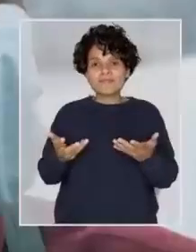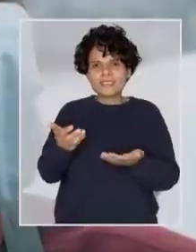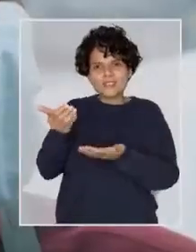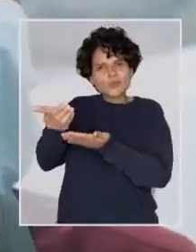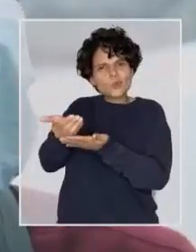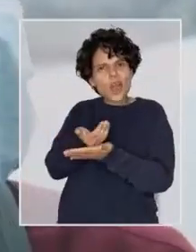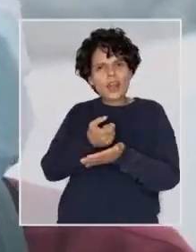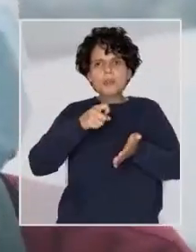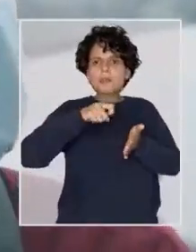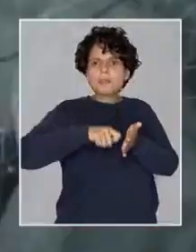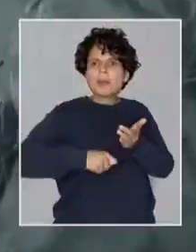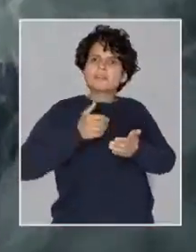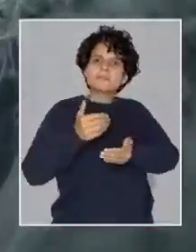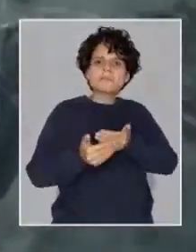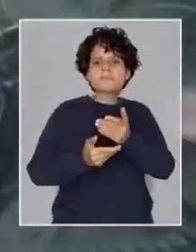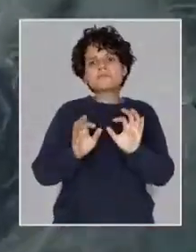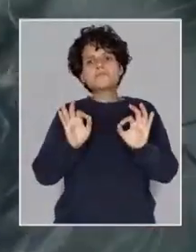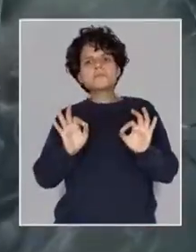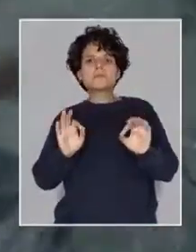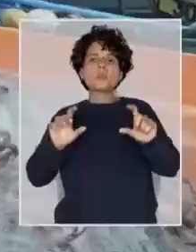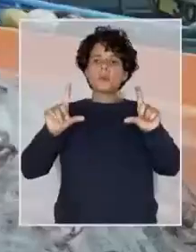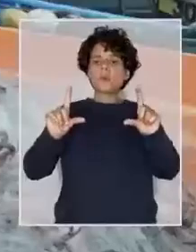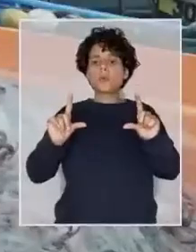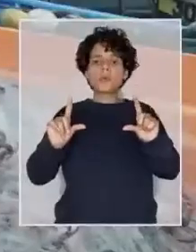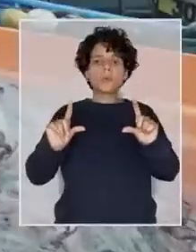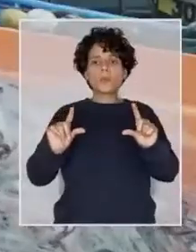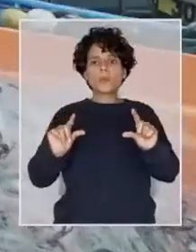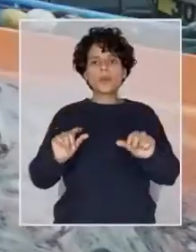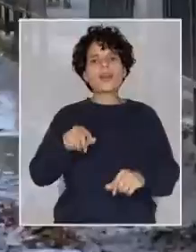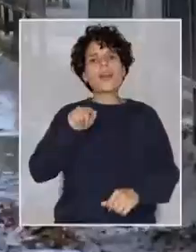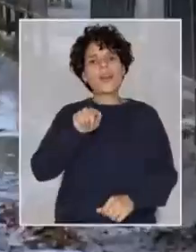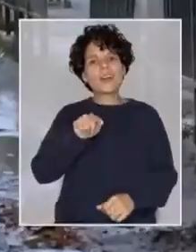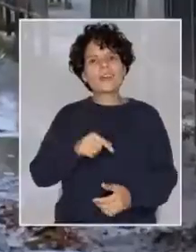seguridad de que el sueldo sí te va a alcanzar hasta fin de mes.